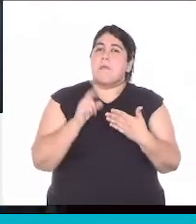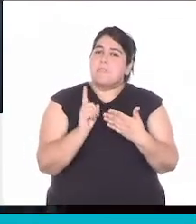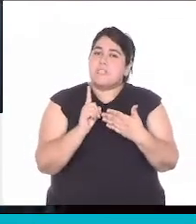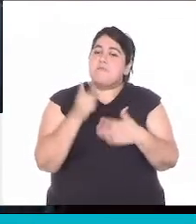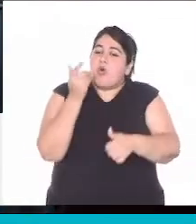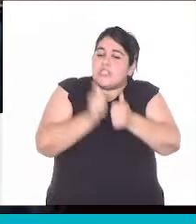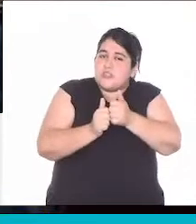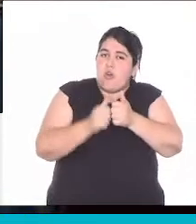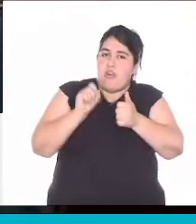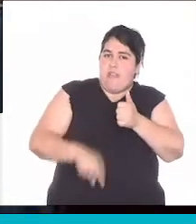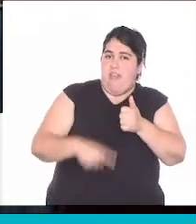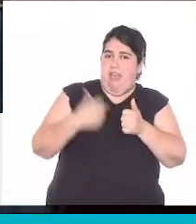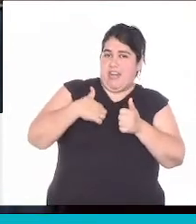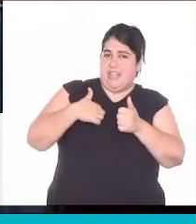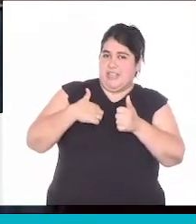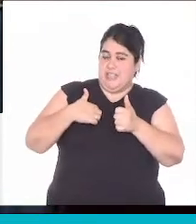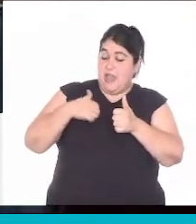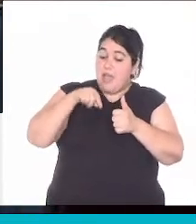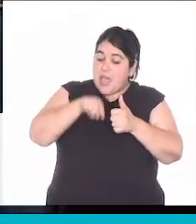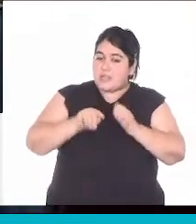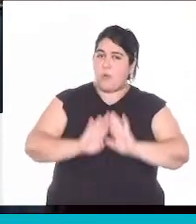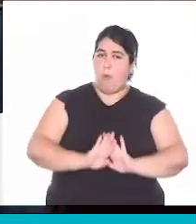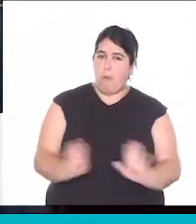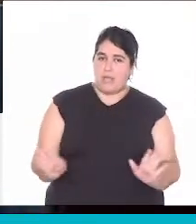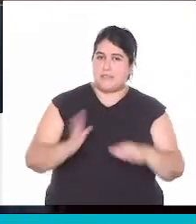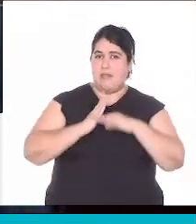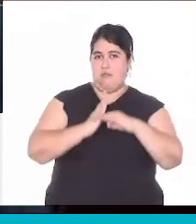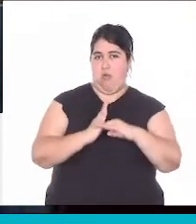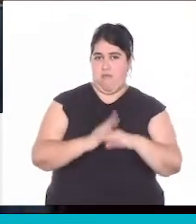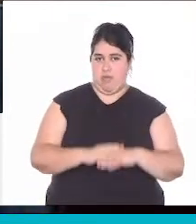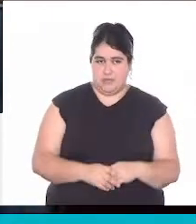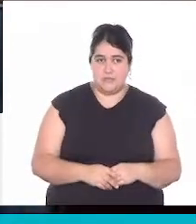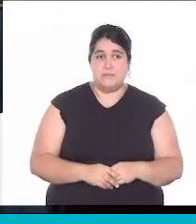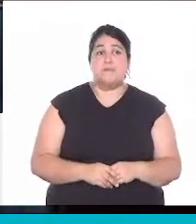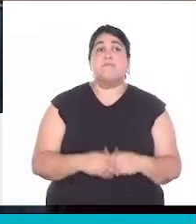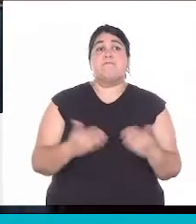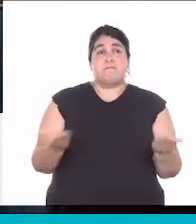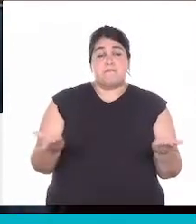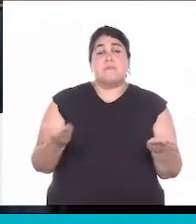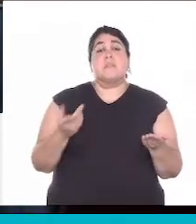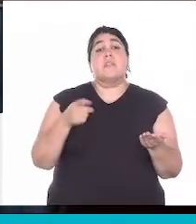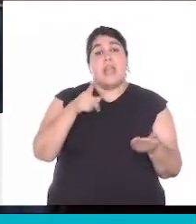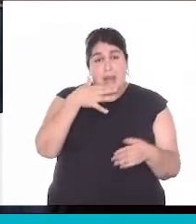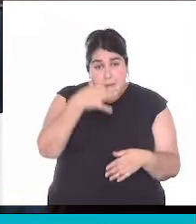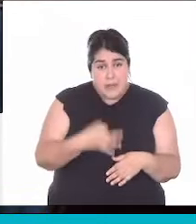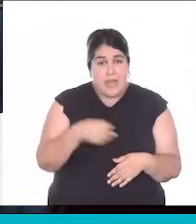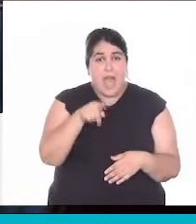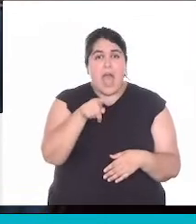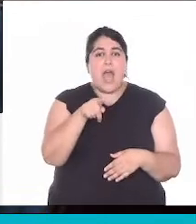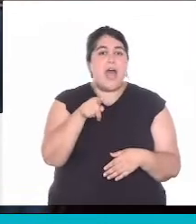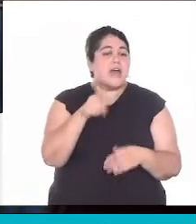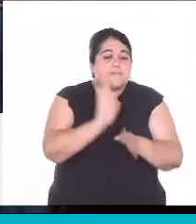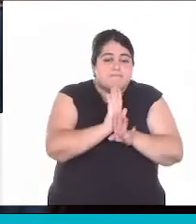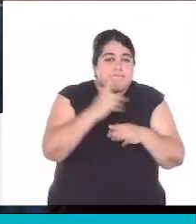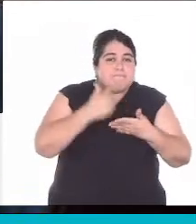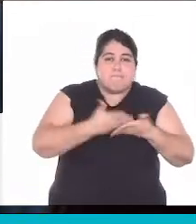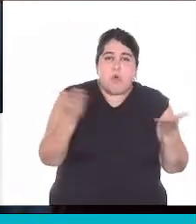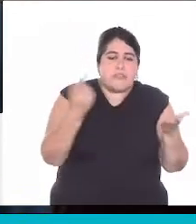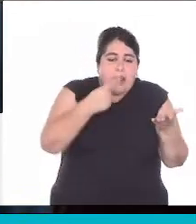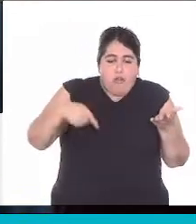nuestro país y evitar que estas cosas no ocurran nunca más. Porque, en definitiva, la verdad es la verdad de todo lo que